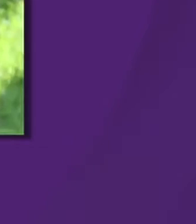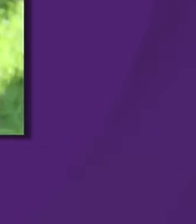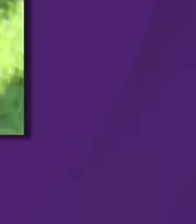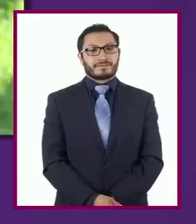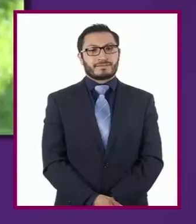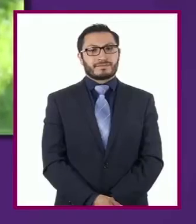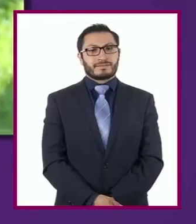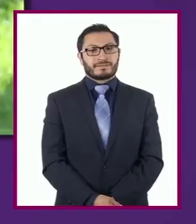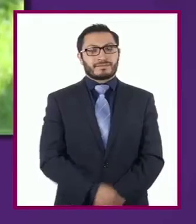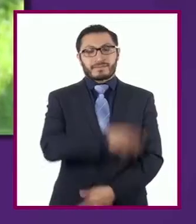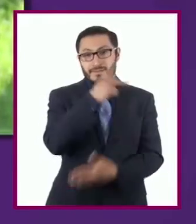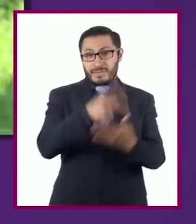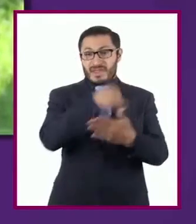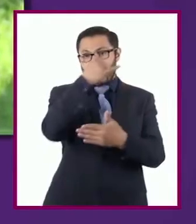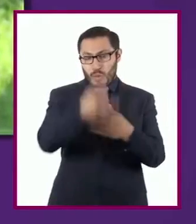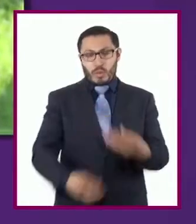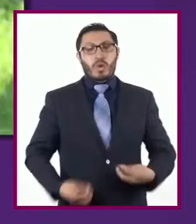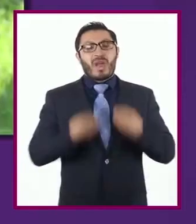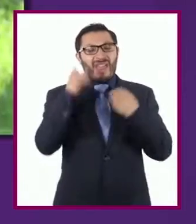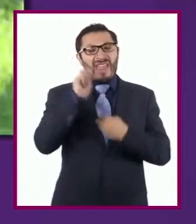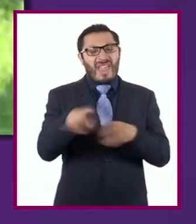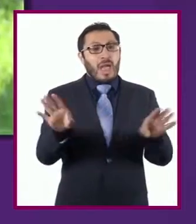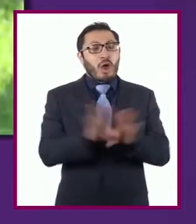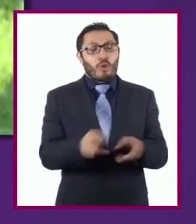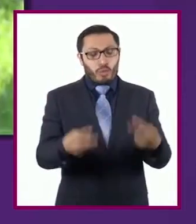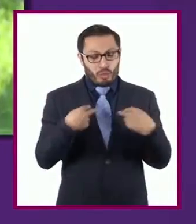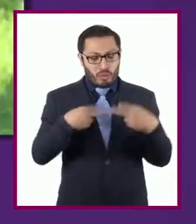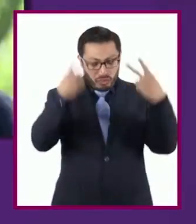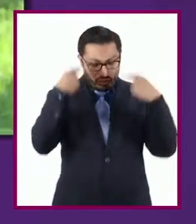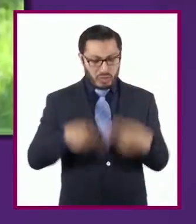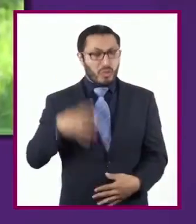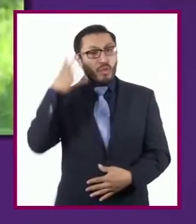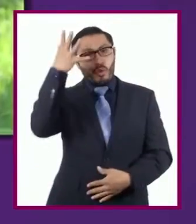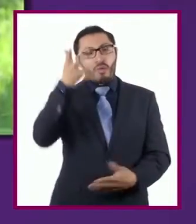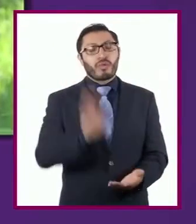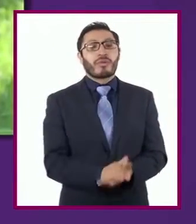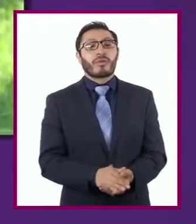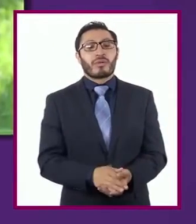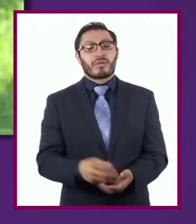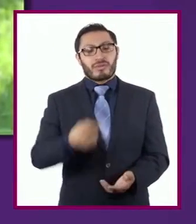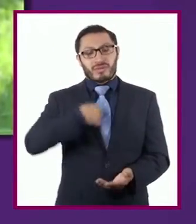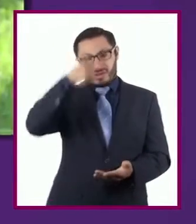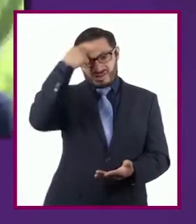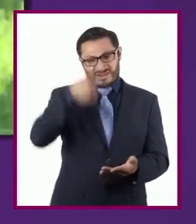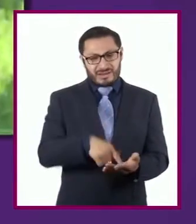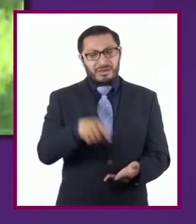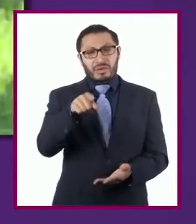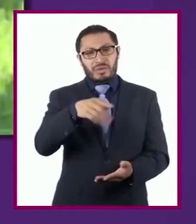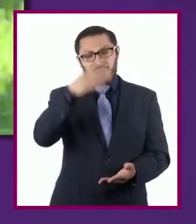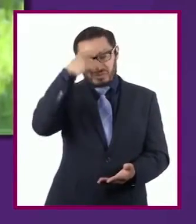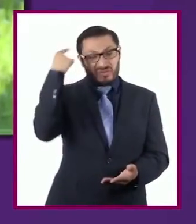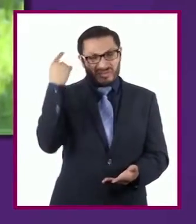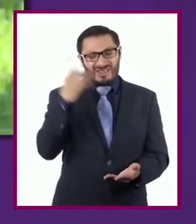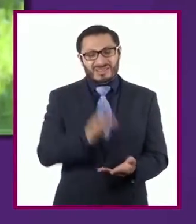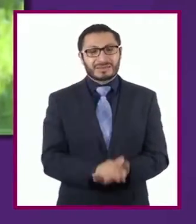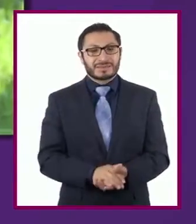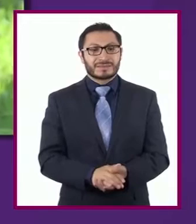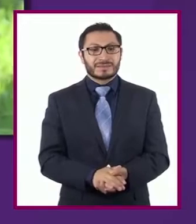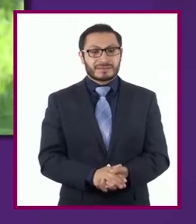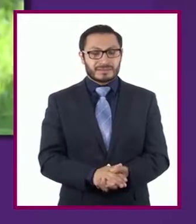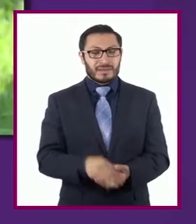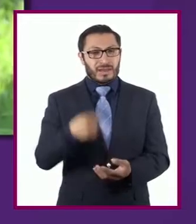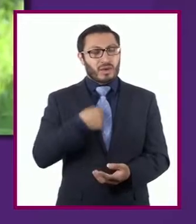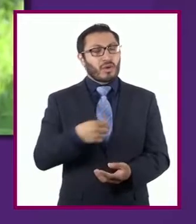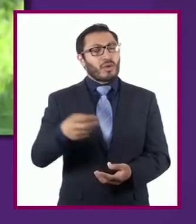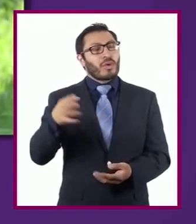Proyecto de vida es cómo me veo yo en un futuro. Pienso que es fácil cuando sabes lo que quieres. Yo me veo terminando una